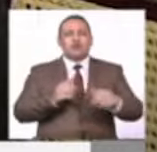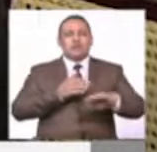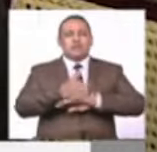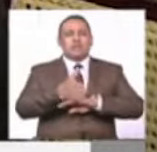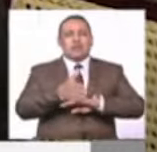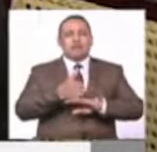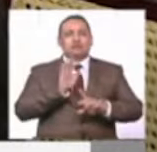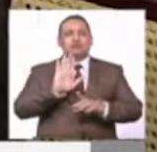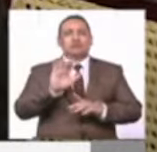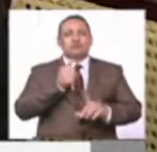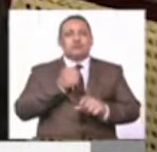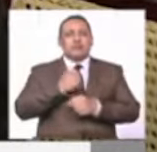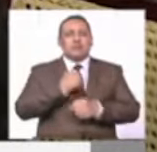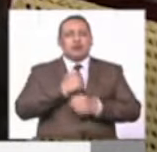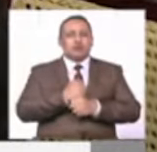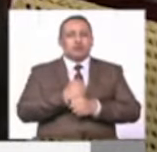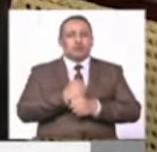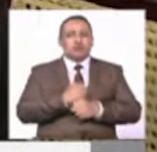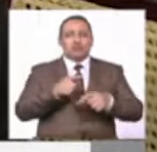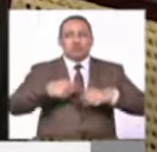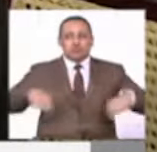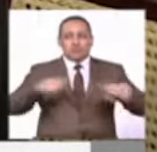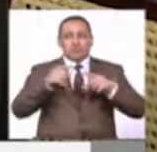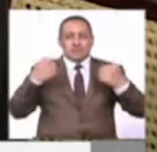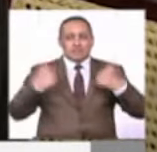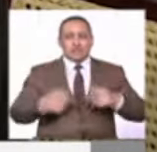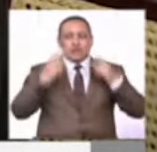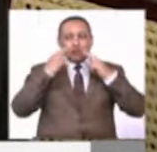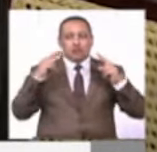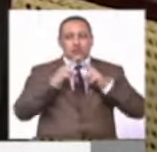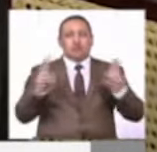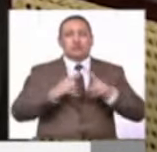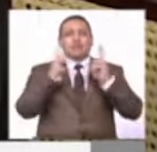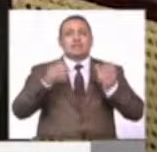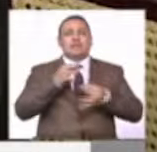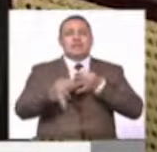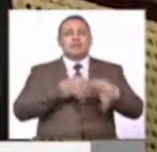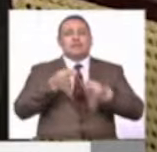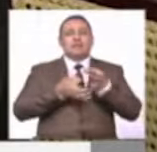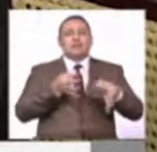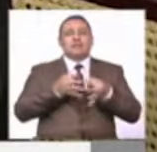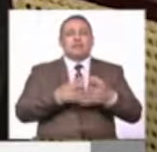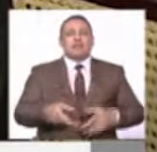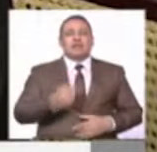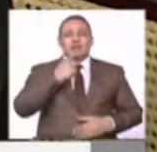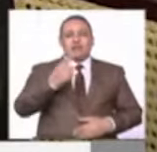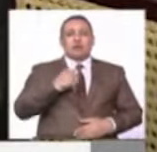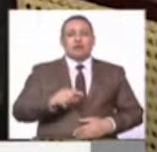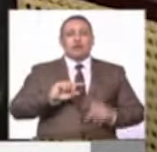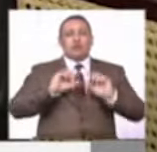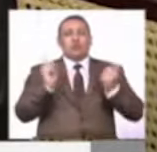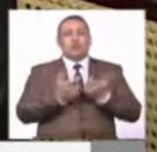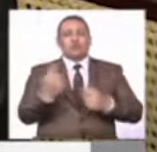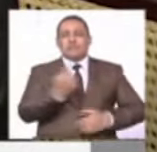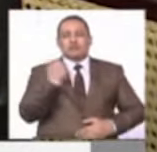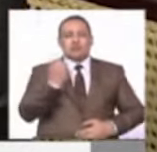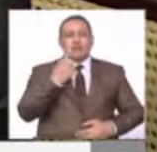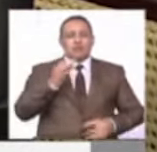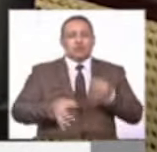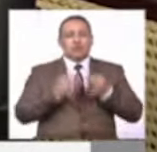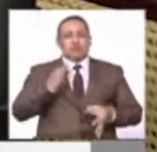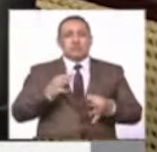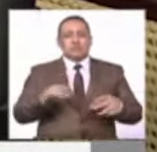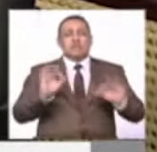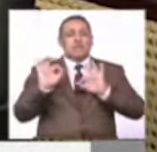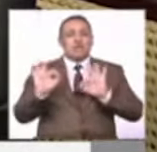dicha función ustedes ya conocen el criterio interpretativo de la jnj con relación al tema en controversia del